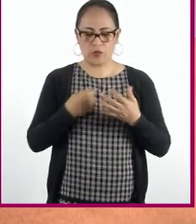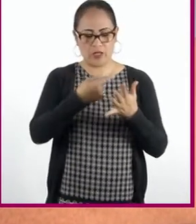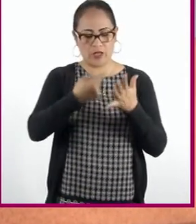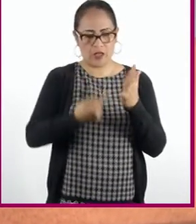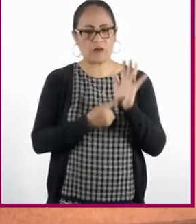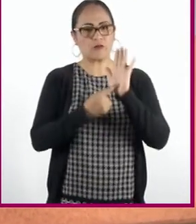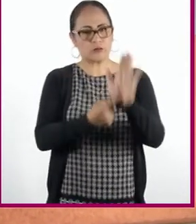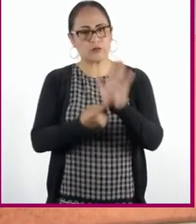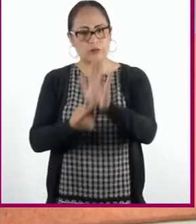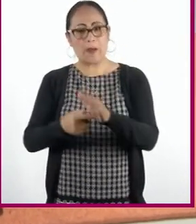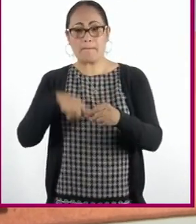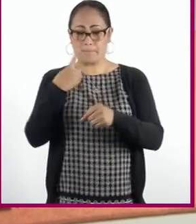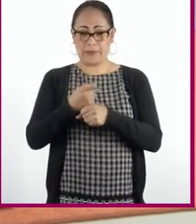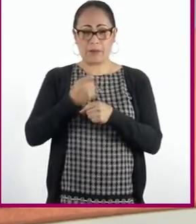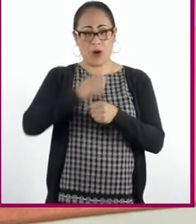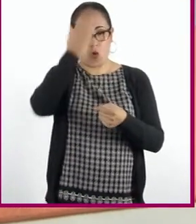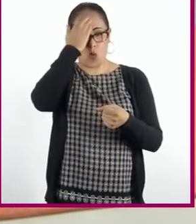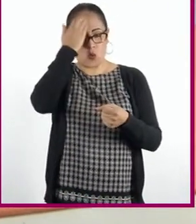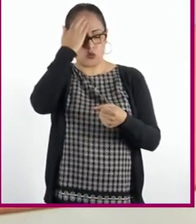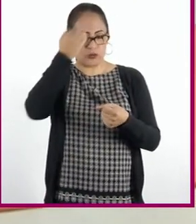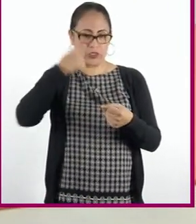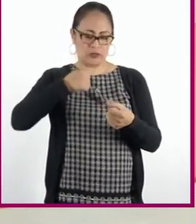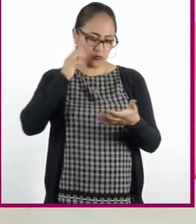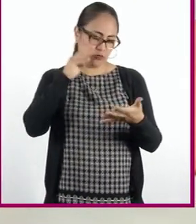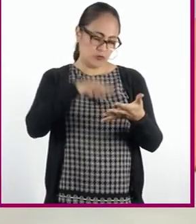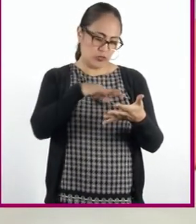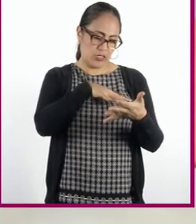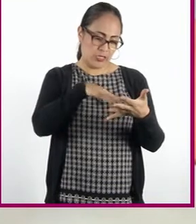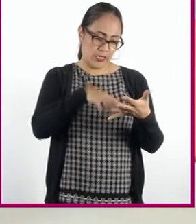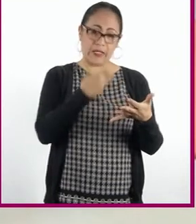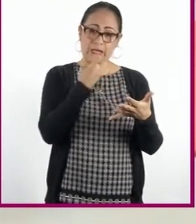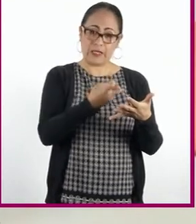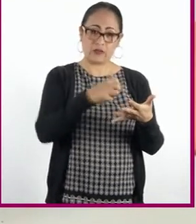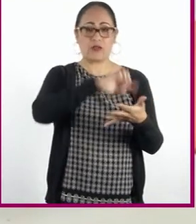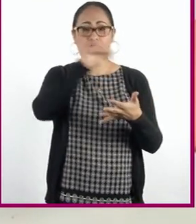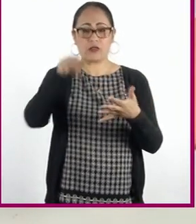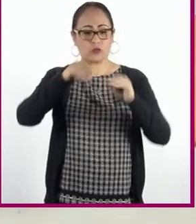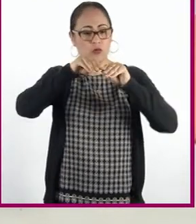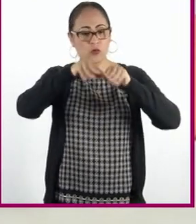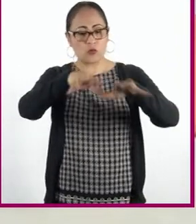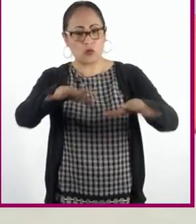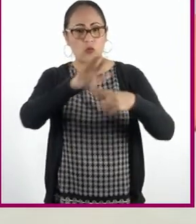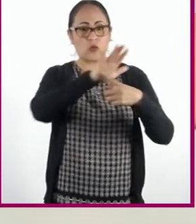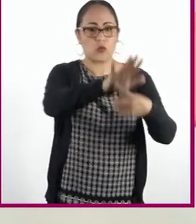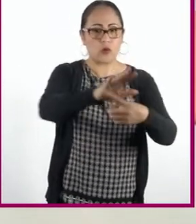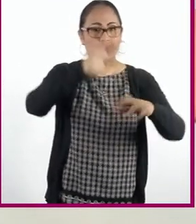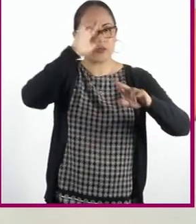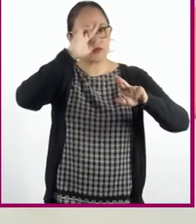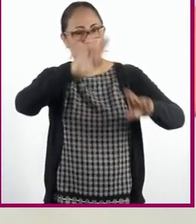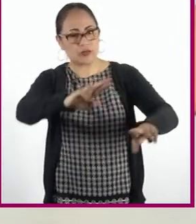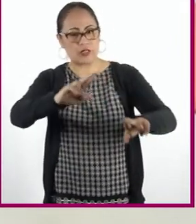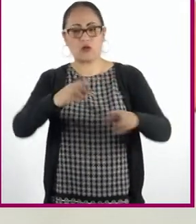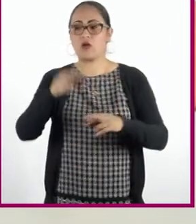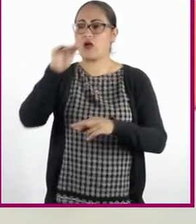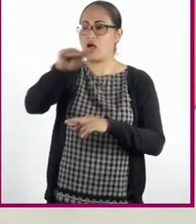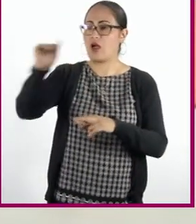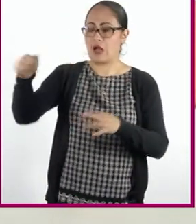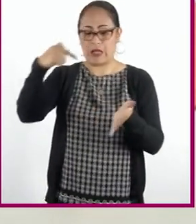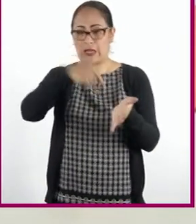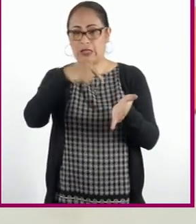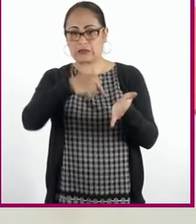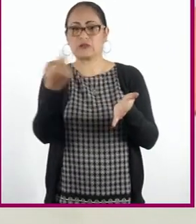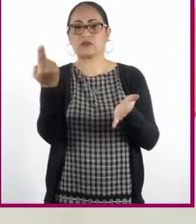significa conocerlos una o uno mismo, darlos a conocer, respetarlos, vigilar que las y los demás lo respeten